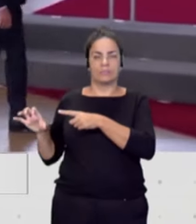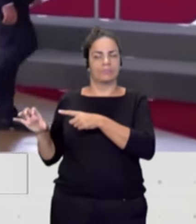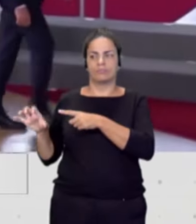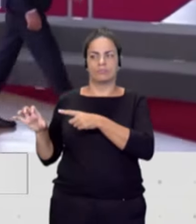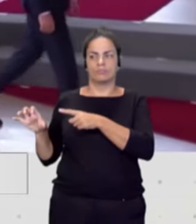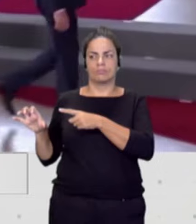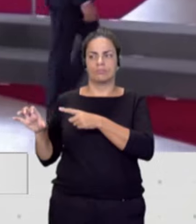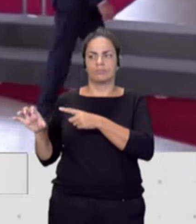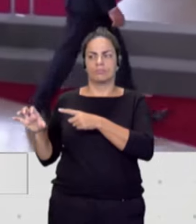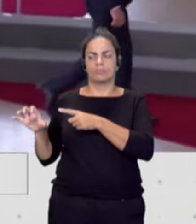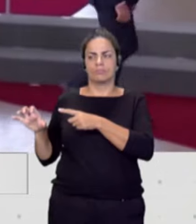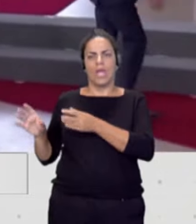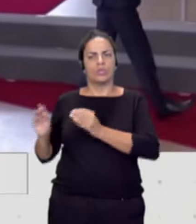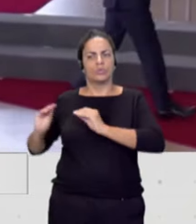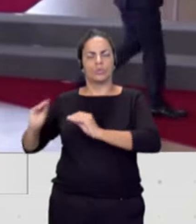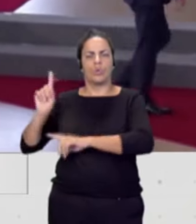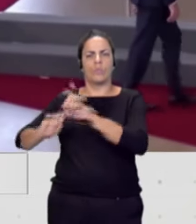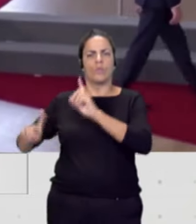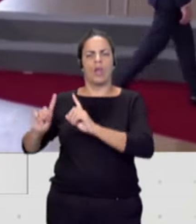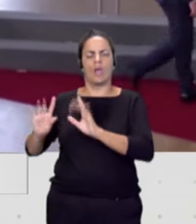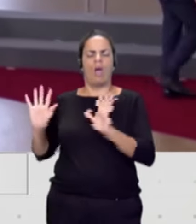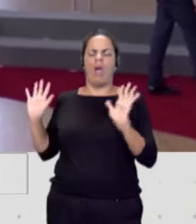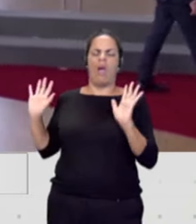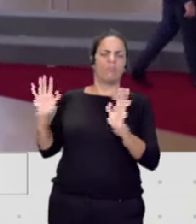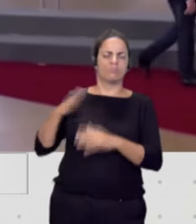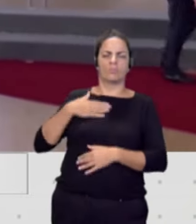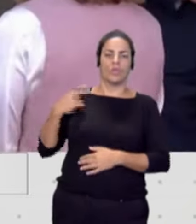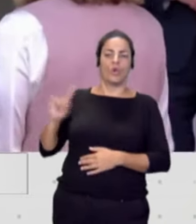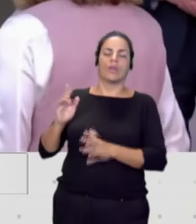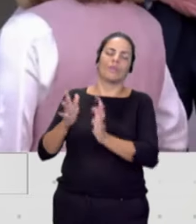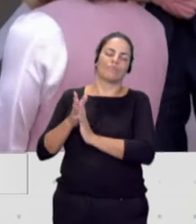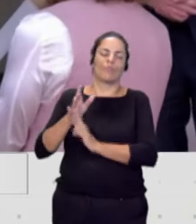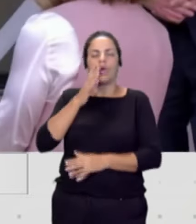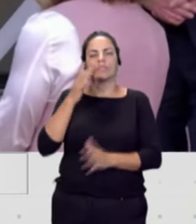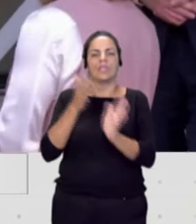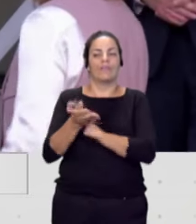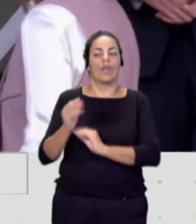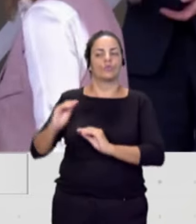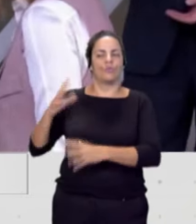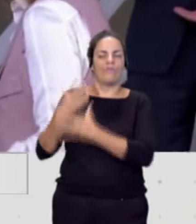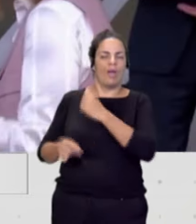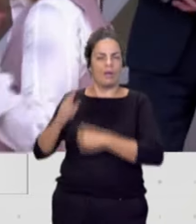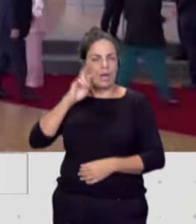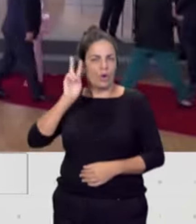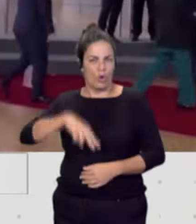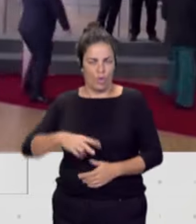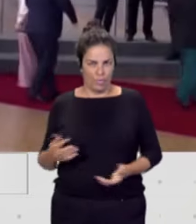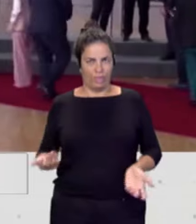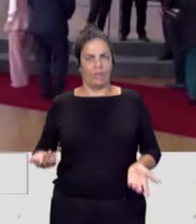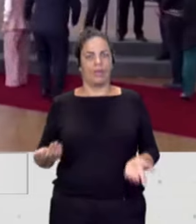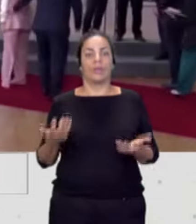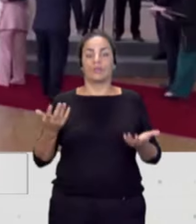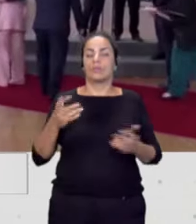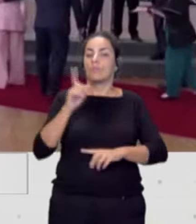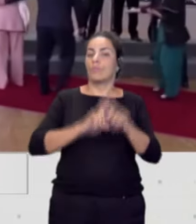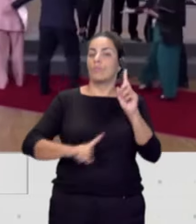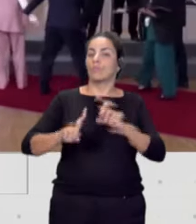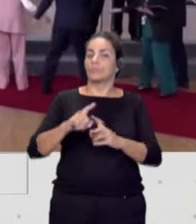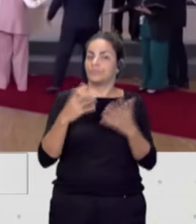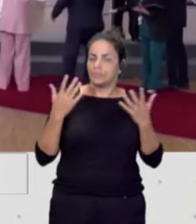meter mano a sus propios problemas, porque sería reconocer sus propios errores, claro, y sus propios fallos. ¿Cuál es el problema? El problema es